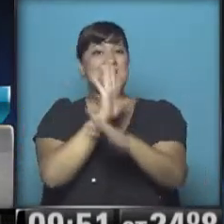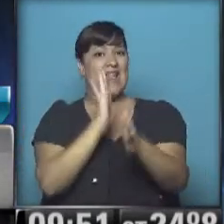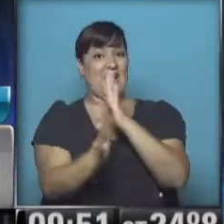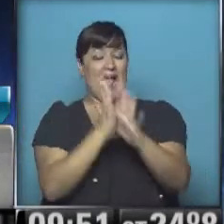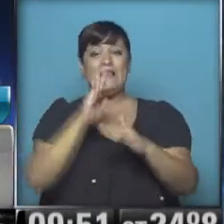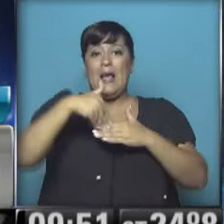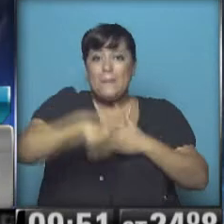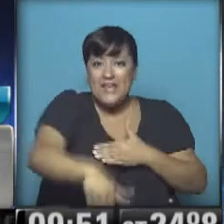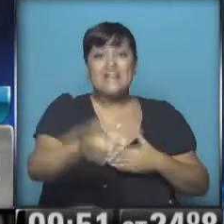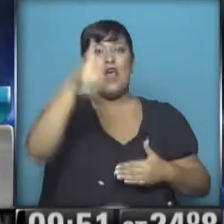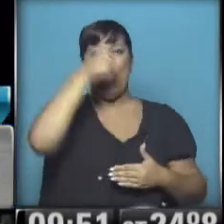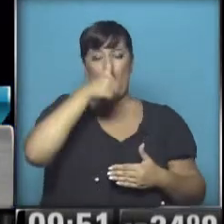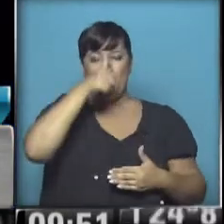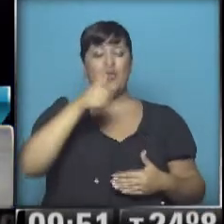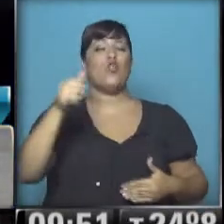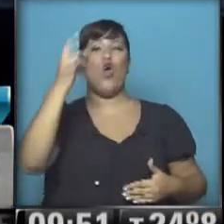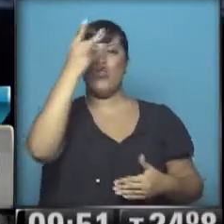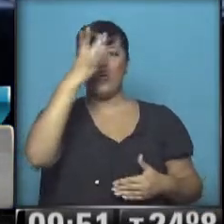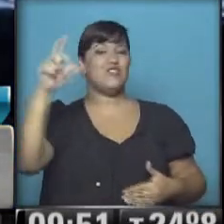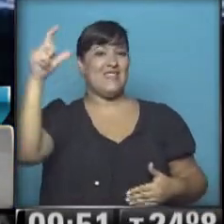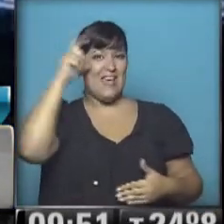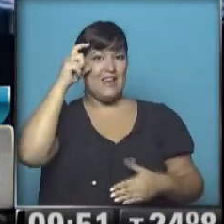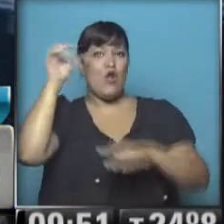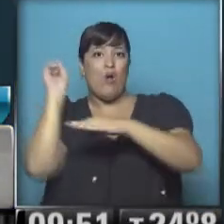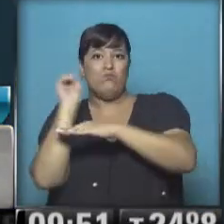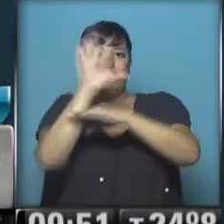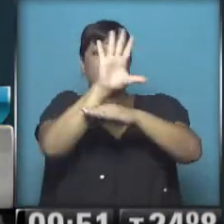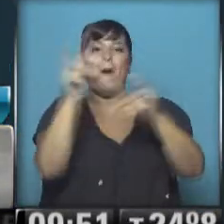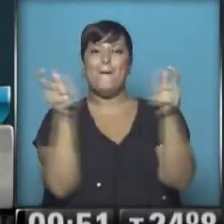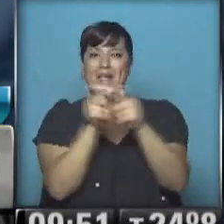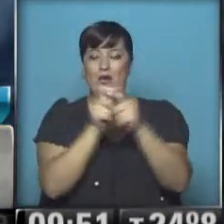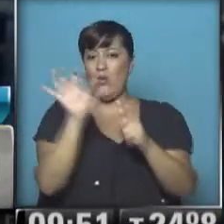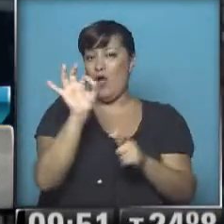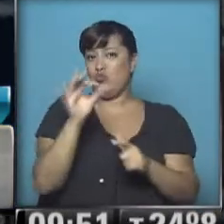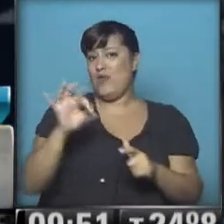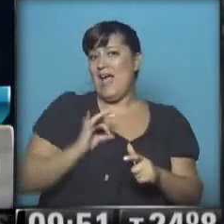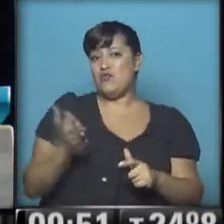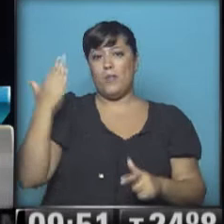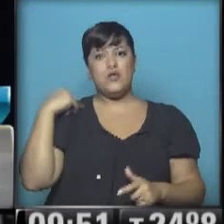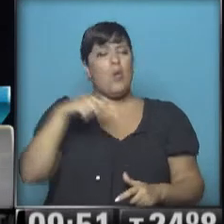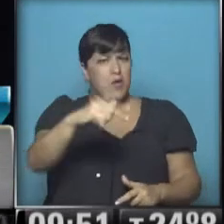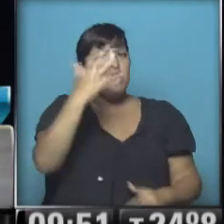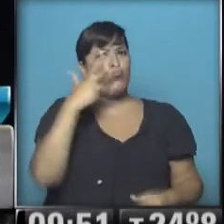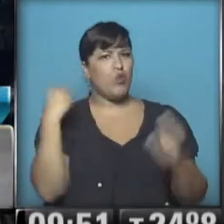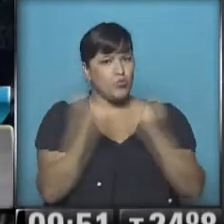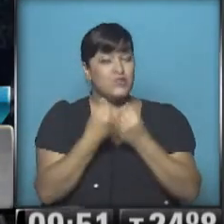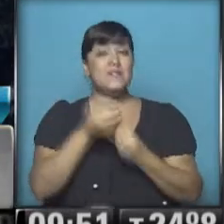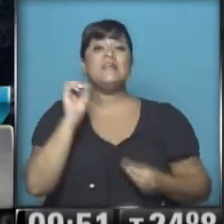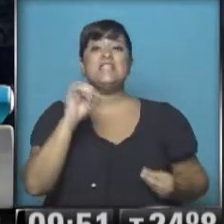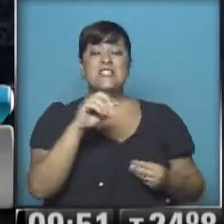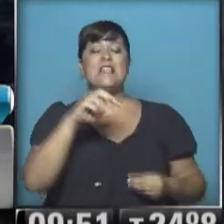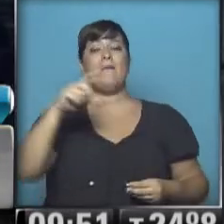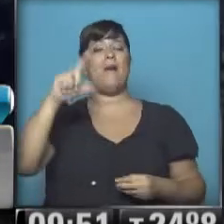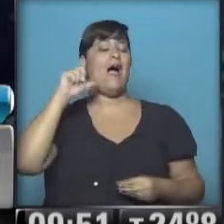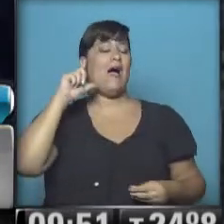domingo 11 de enero con la proyección de una película que estrenó en octubre del año pasado y que por lo menos a mí me gustó muchísimo, Guardianes de la Galaxia, una